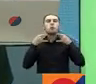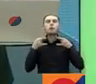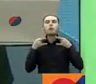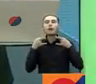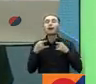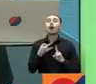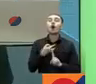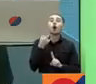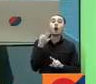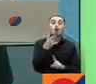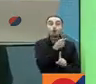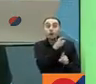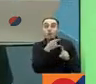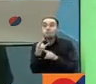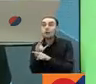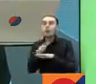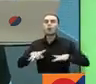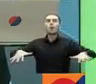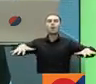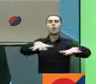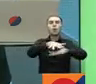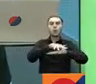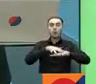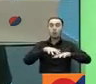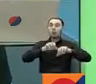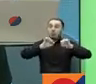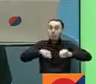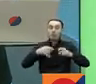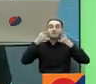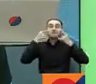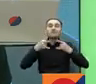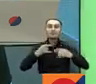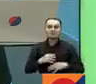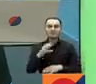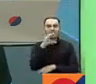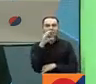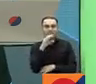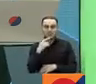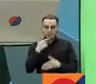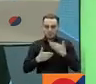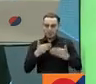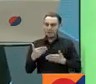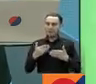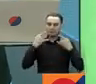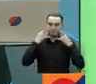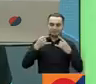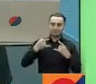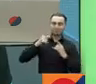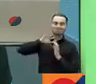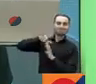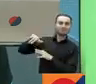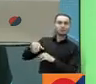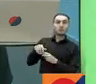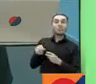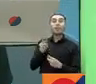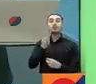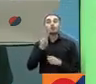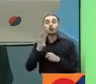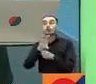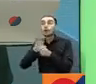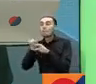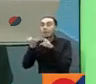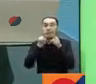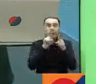uso del tapabocas en espacios cerrados. Los colombianos se alistan para decirle adiós en 12 capitales y casi